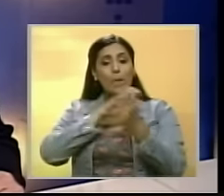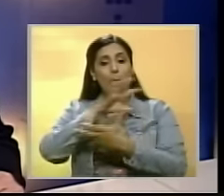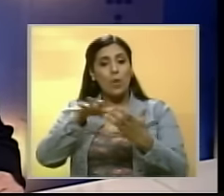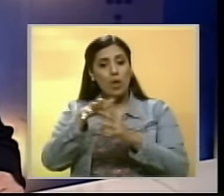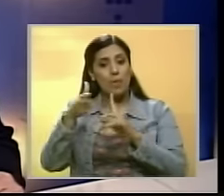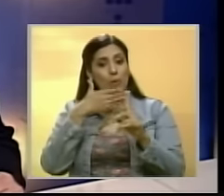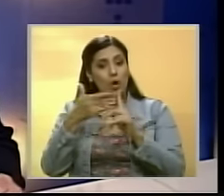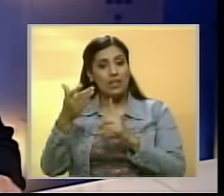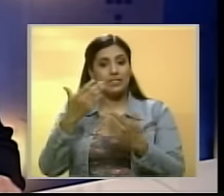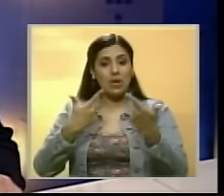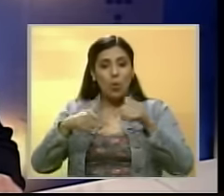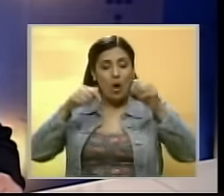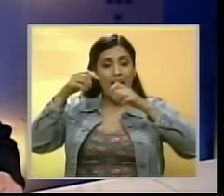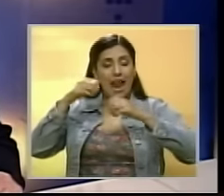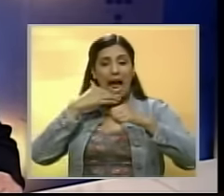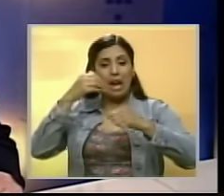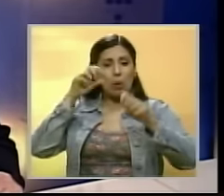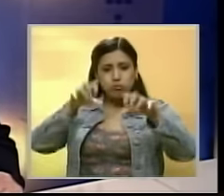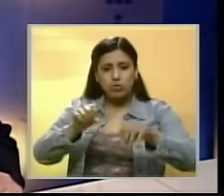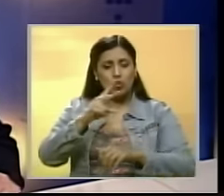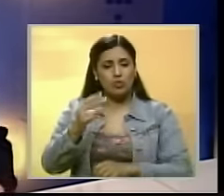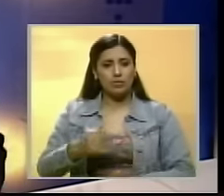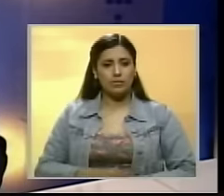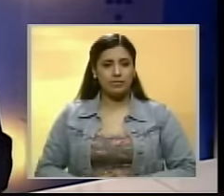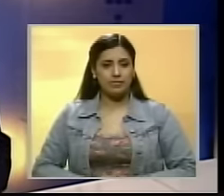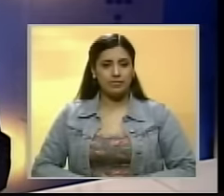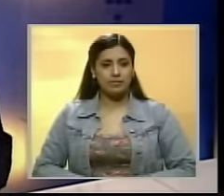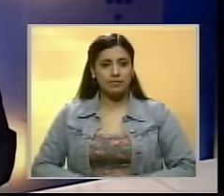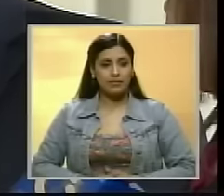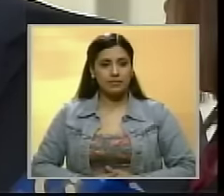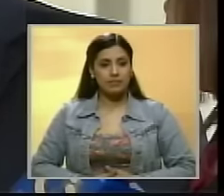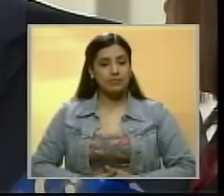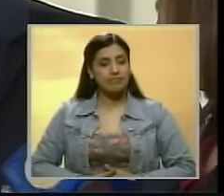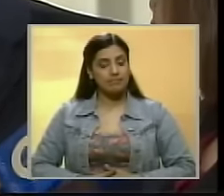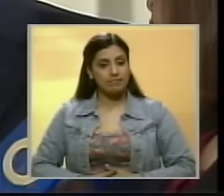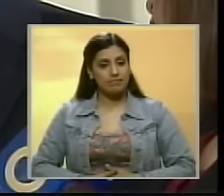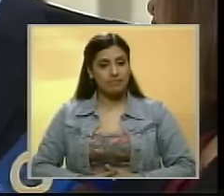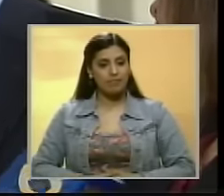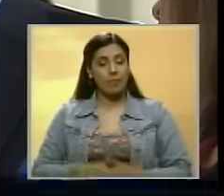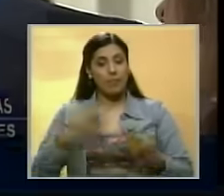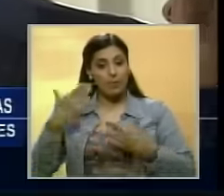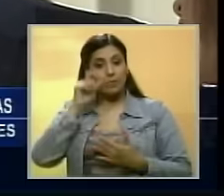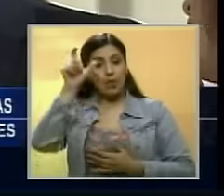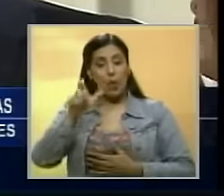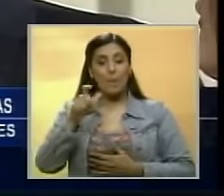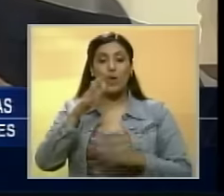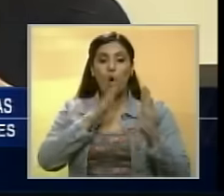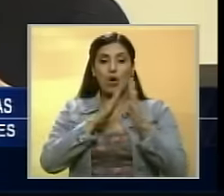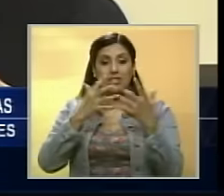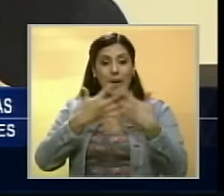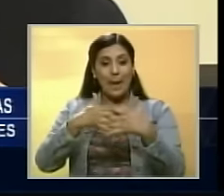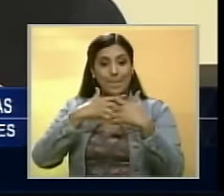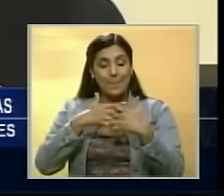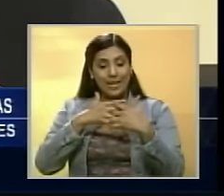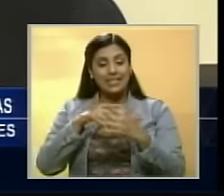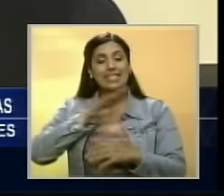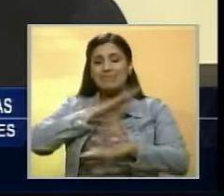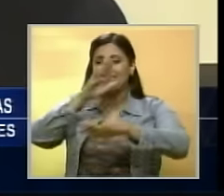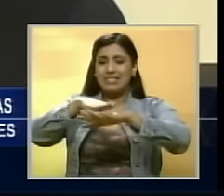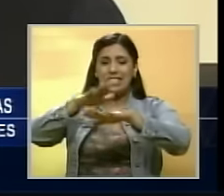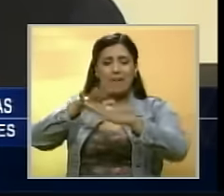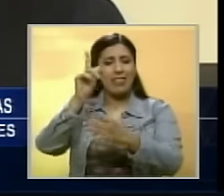ataques a locales comerciales Manuel covela nos trae los detalles el titular del organismo empresarial hizo un